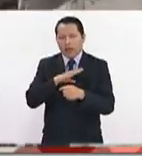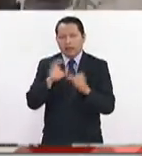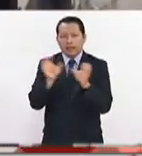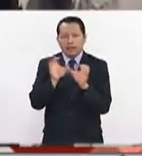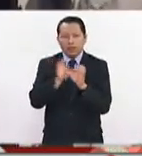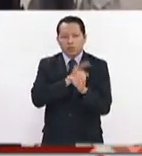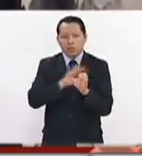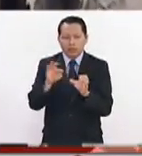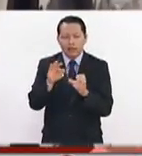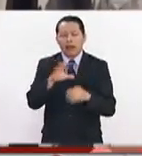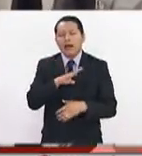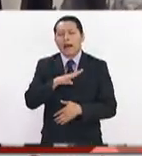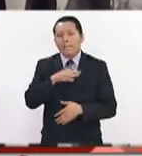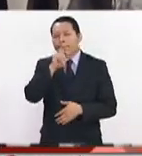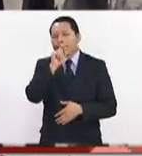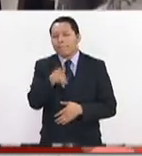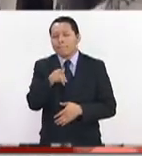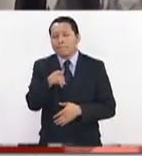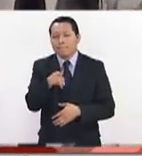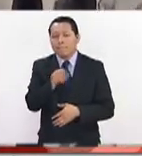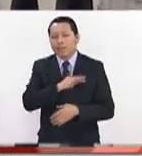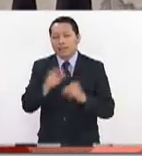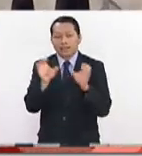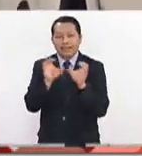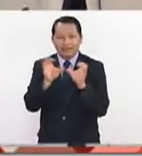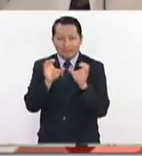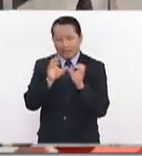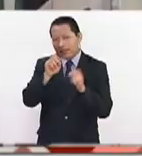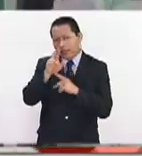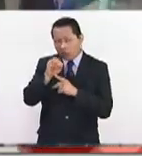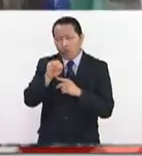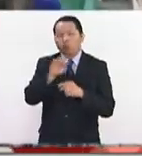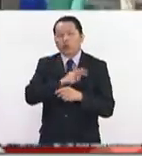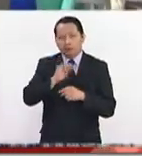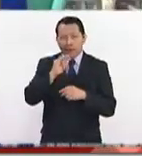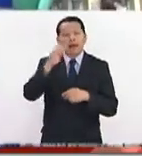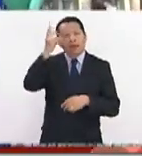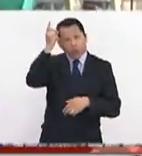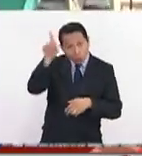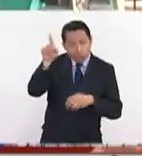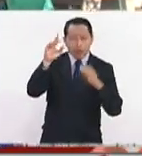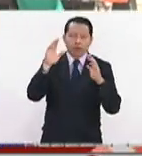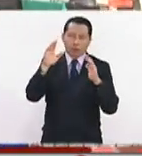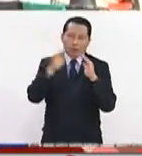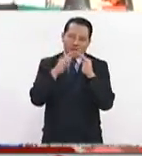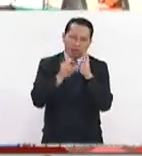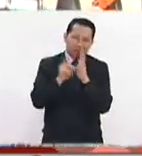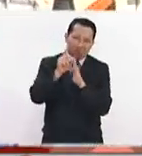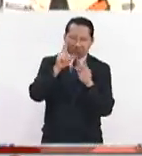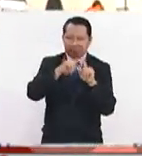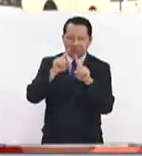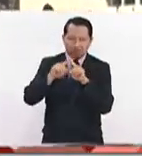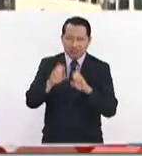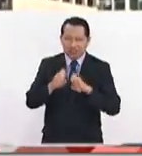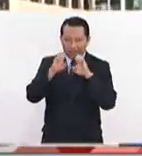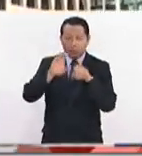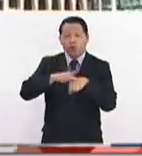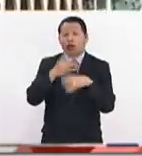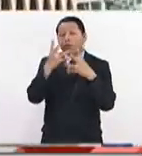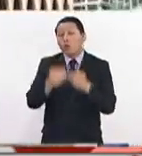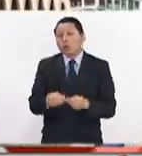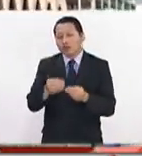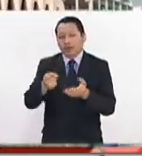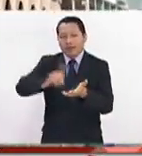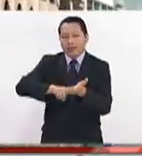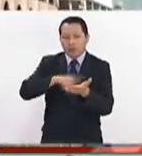básicamente van a contar con el certificado del DRO, con el título de propiedad, si no es título de propiedad, porque muchos se quedaron allá